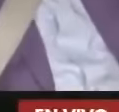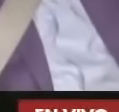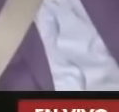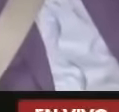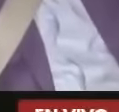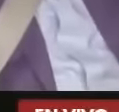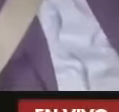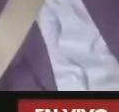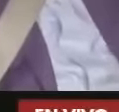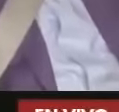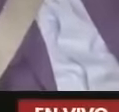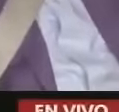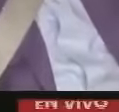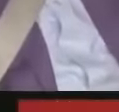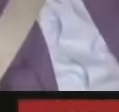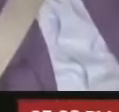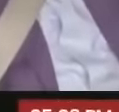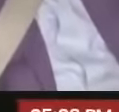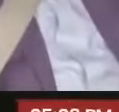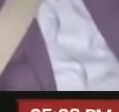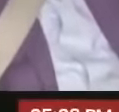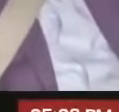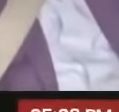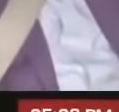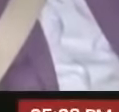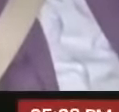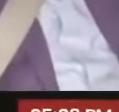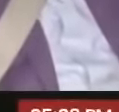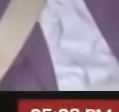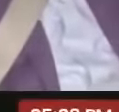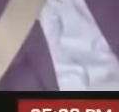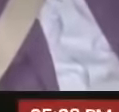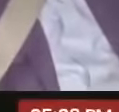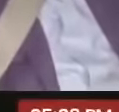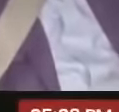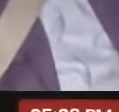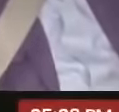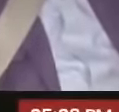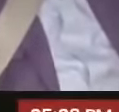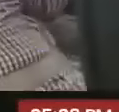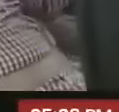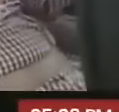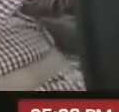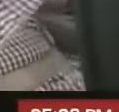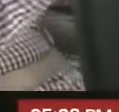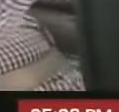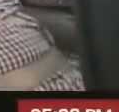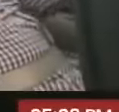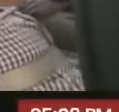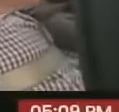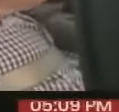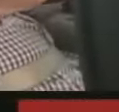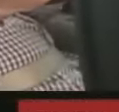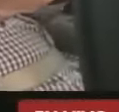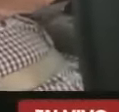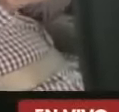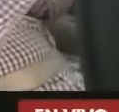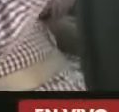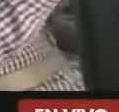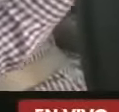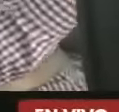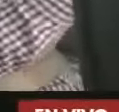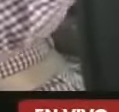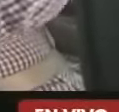de empoderarlo, buscar a esos consejos comunales que están en la zona más alejada, presidente, que es lo más difícil, porque a lo mejor uno que está aquí en la